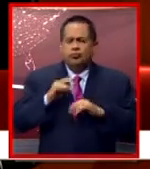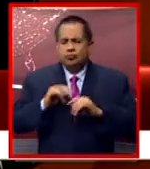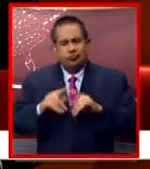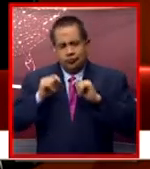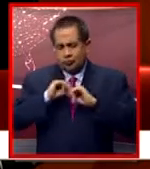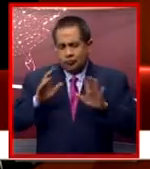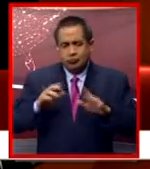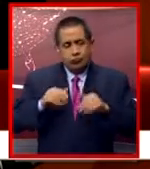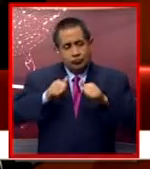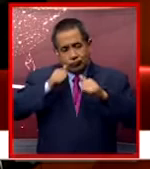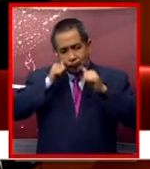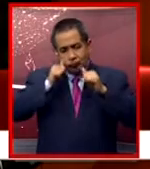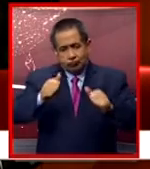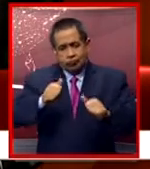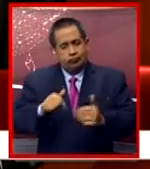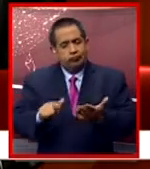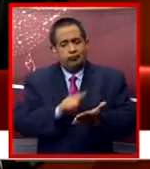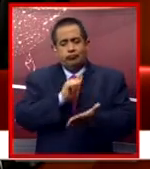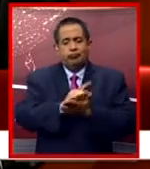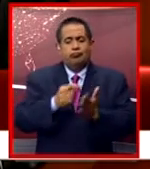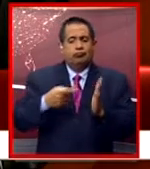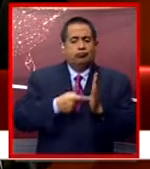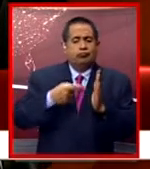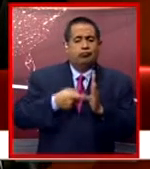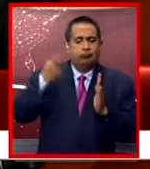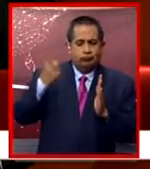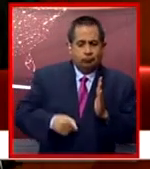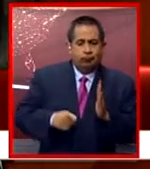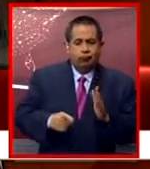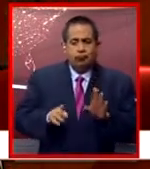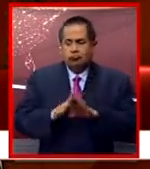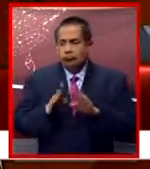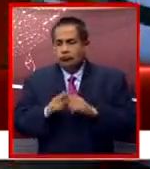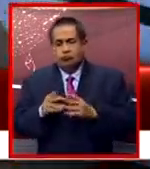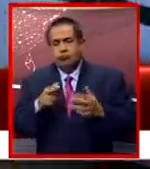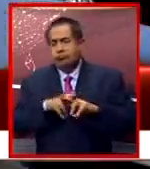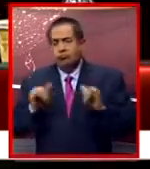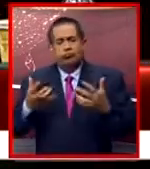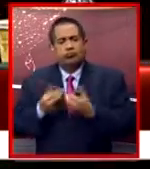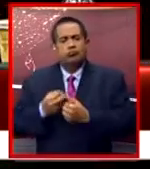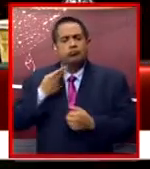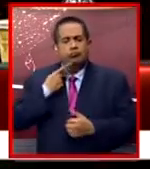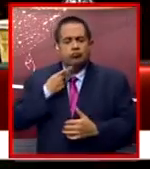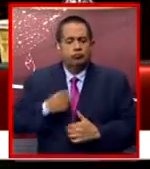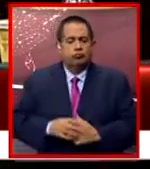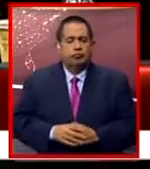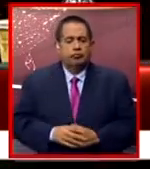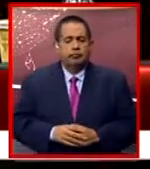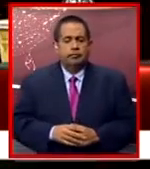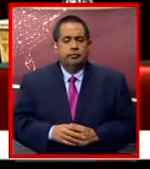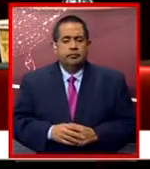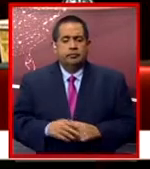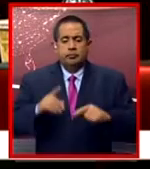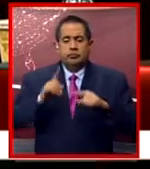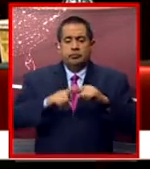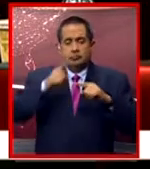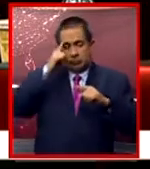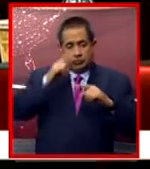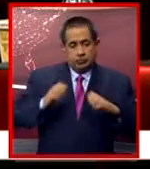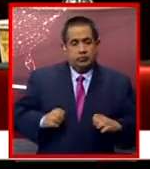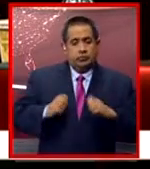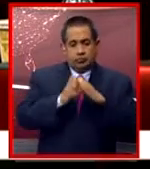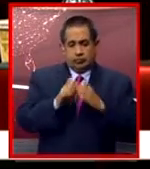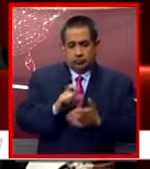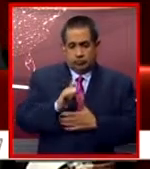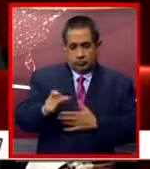se atienda en los términos de la ley y sin sesgo partidista. Se aplican primero para la emergencia